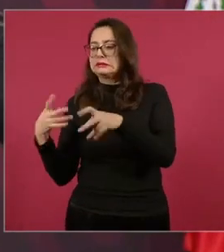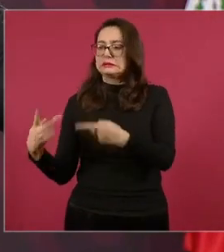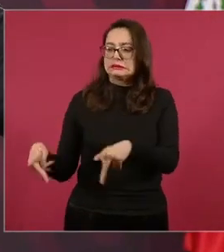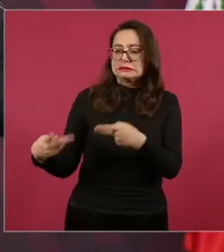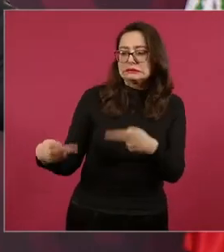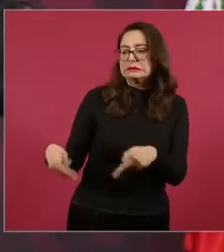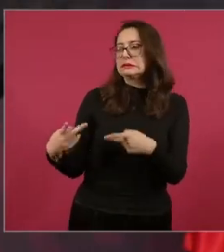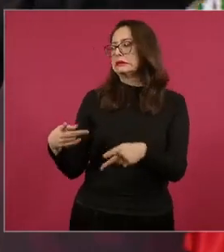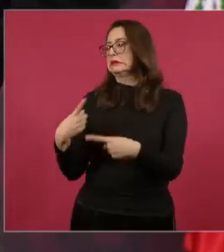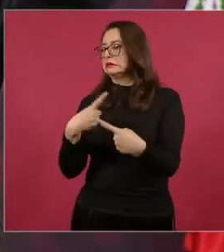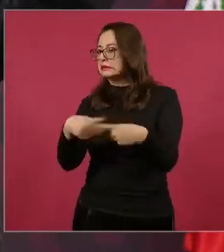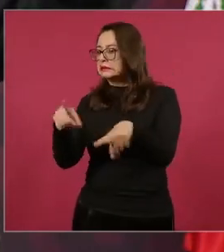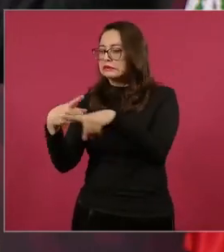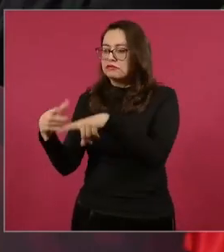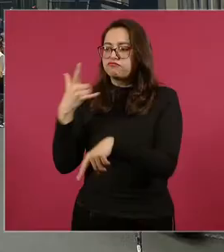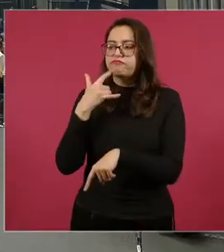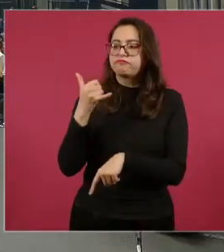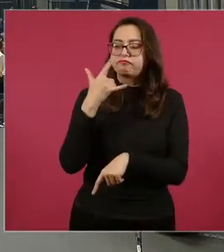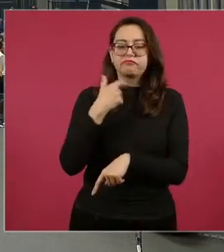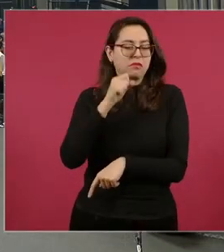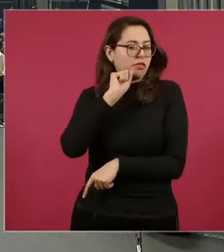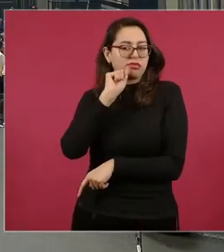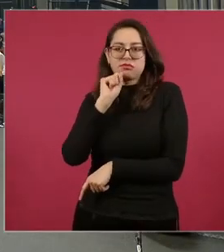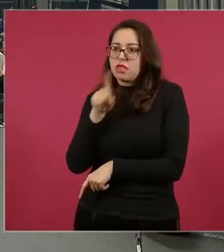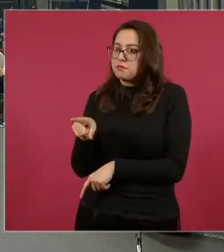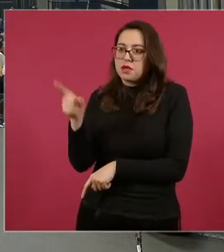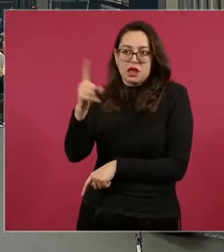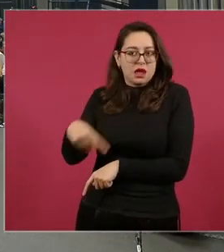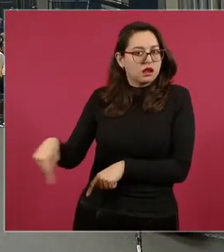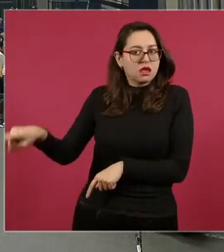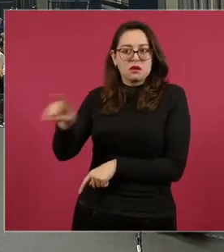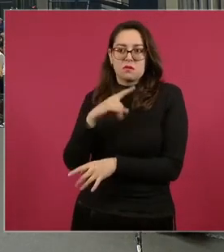Yo a veces salgo